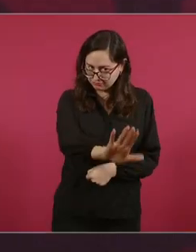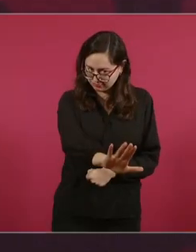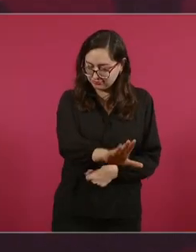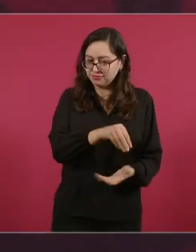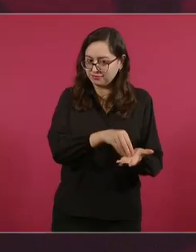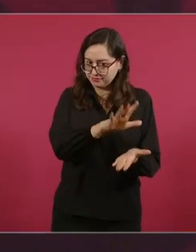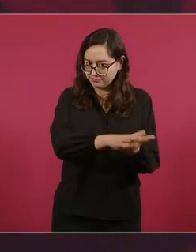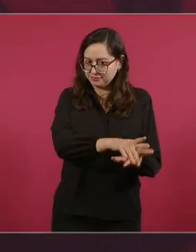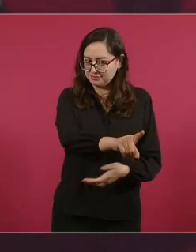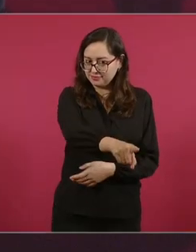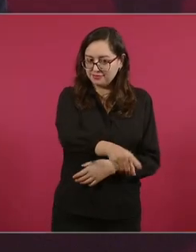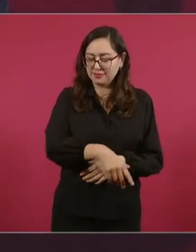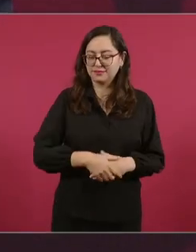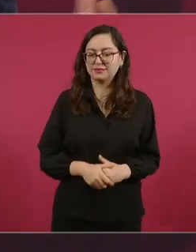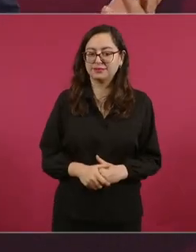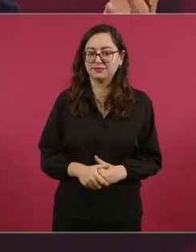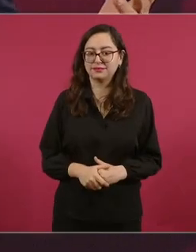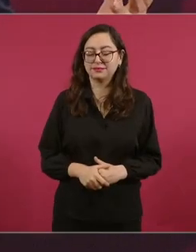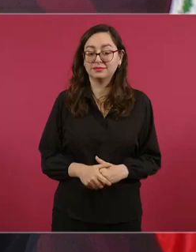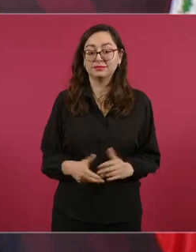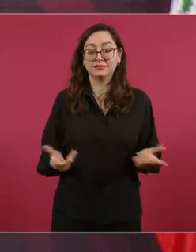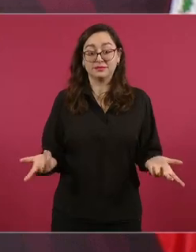Si hacen una cosa así, o sea.